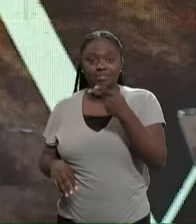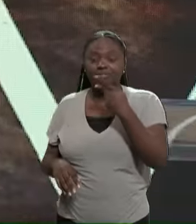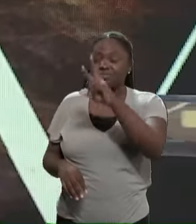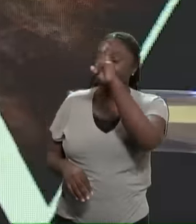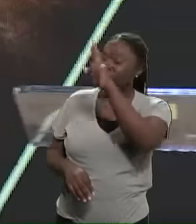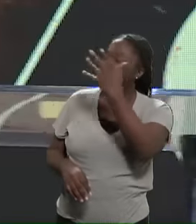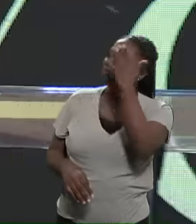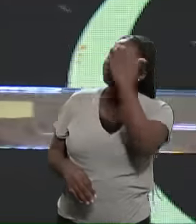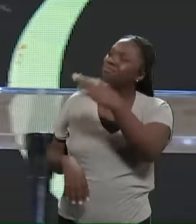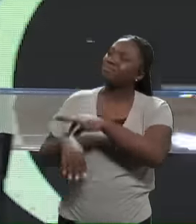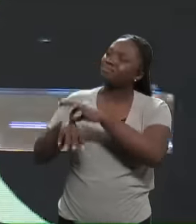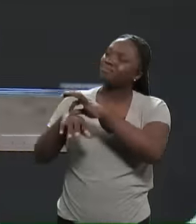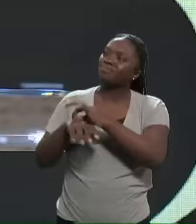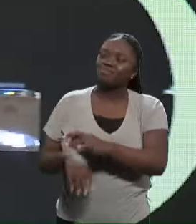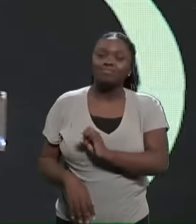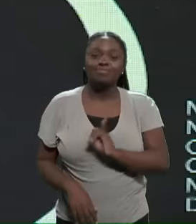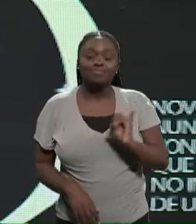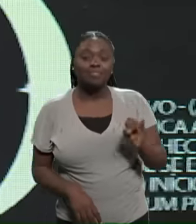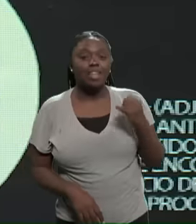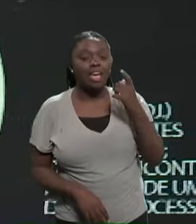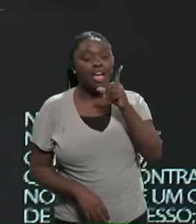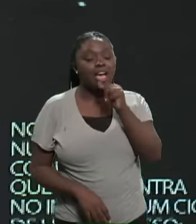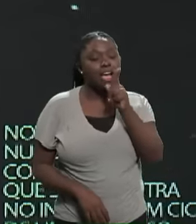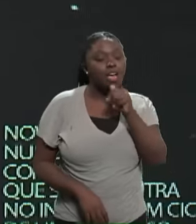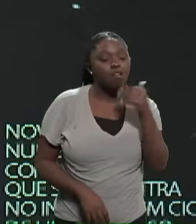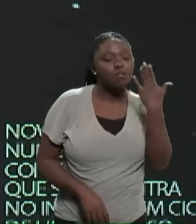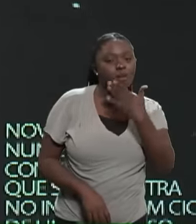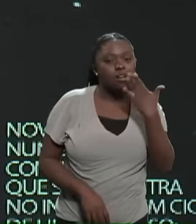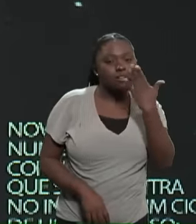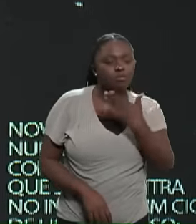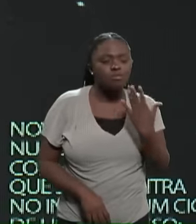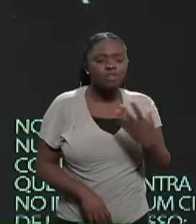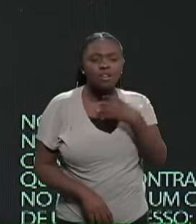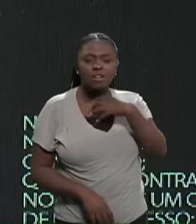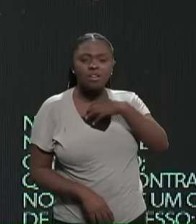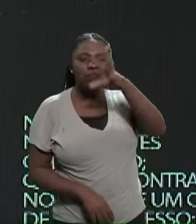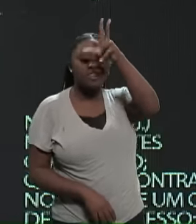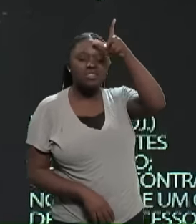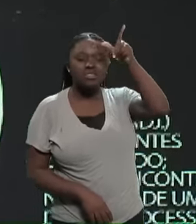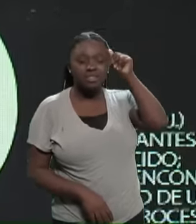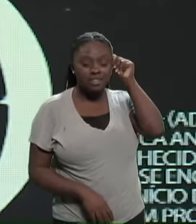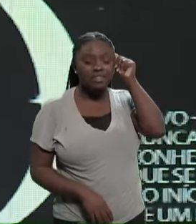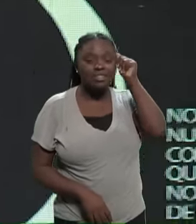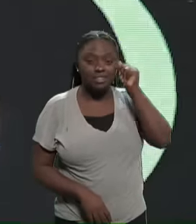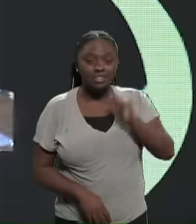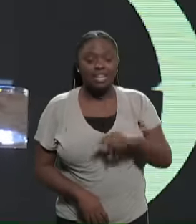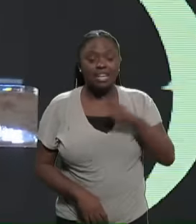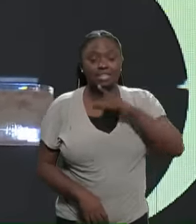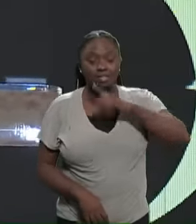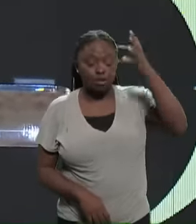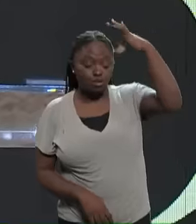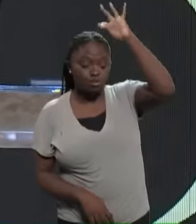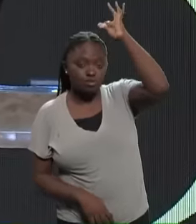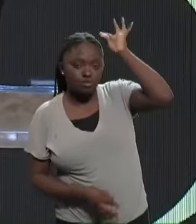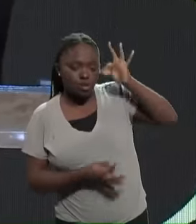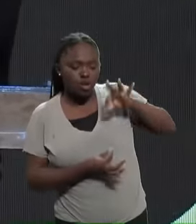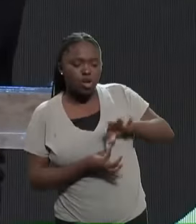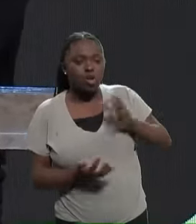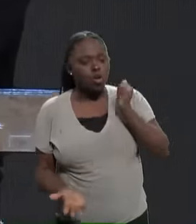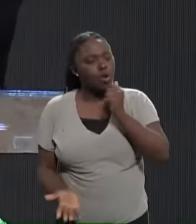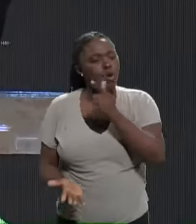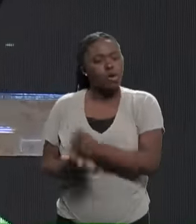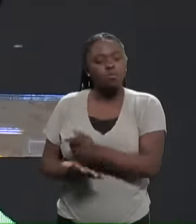Aleluya. Quien tenga espíritu toma agua con azúcar, sintiendo el gas de Coca-Cola. Quien tenga espíritu compra perfume de